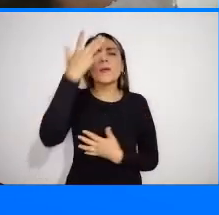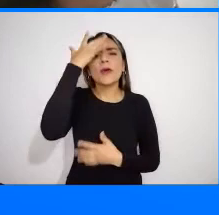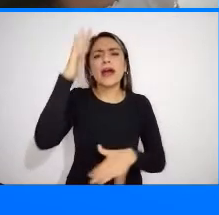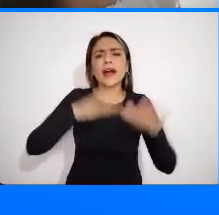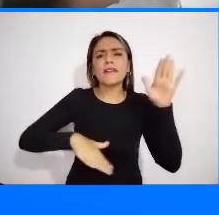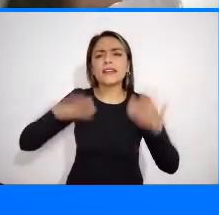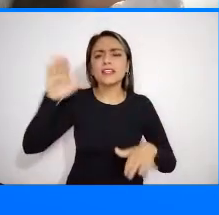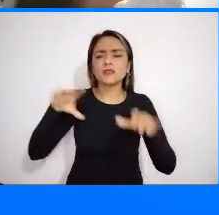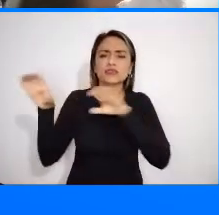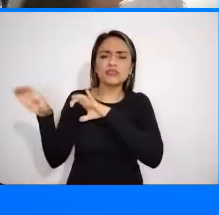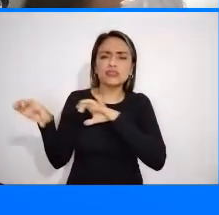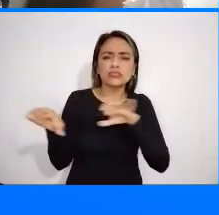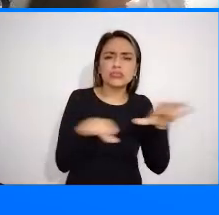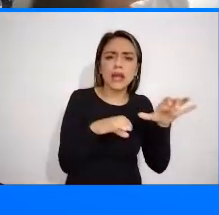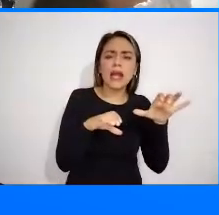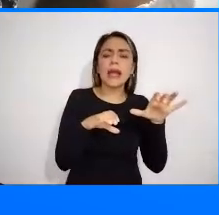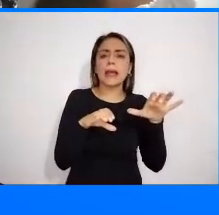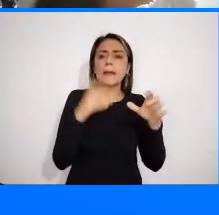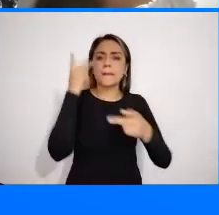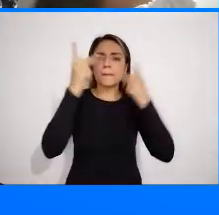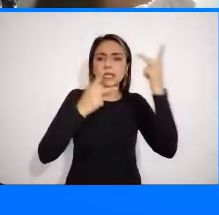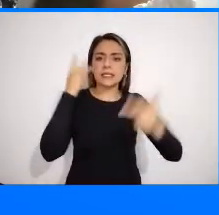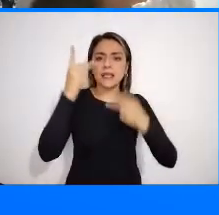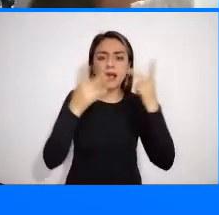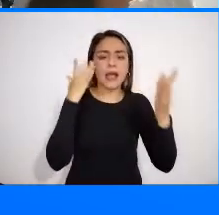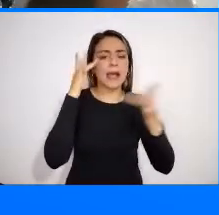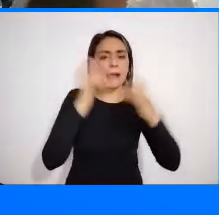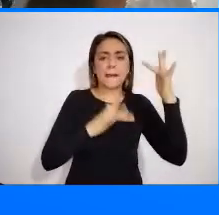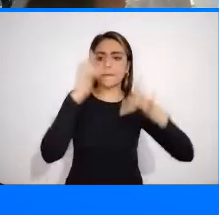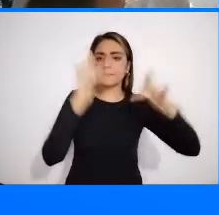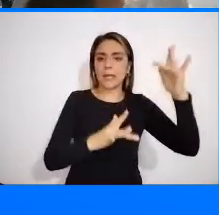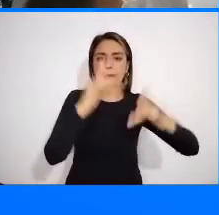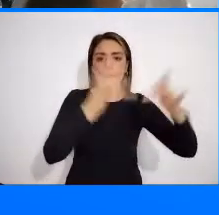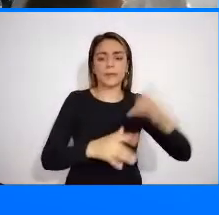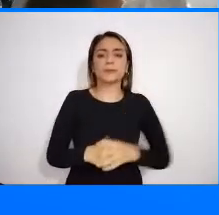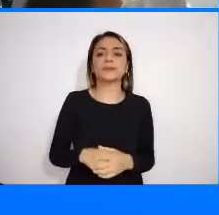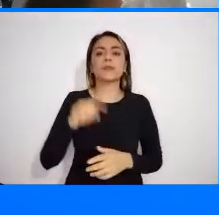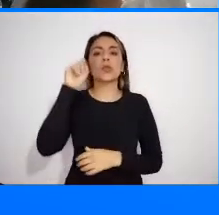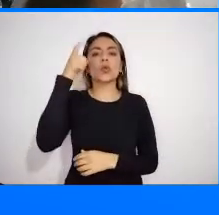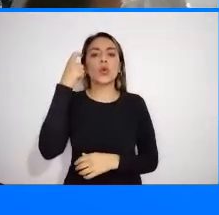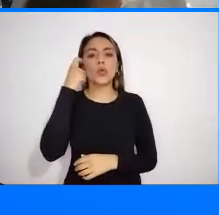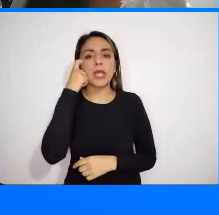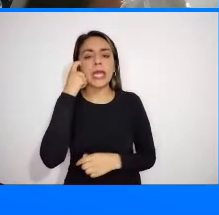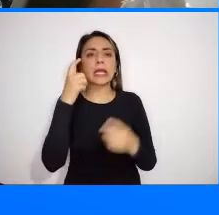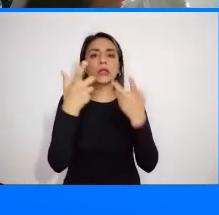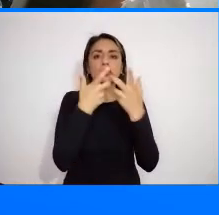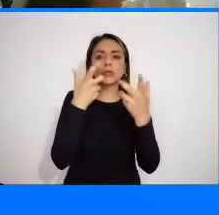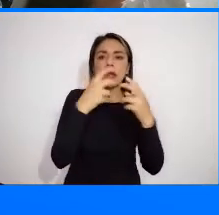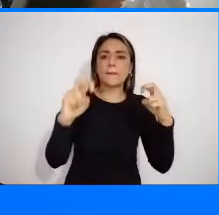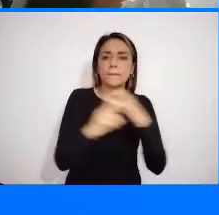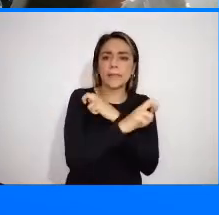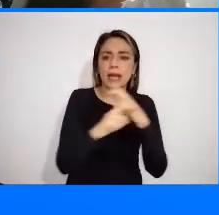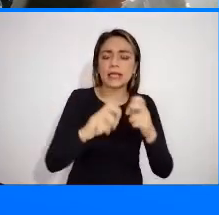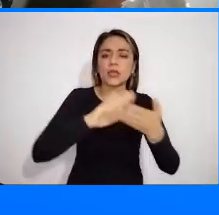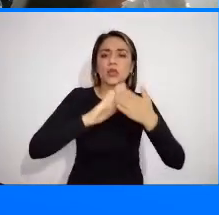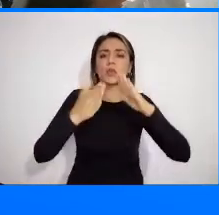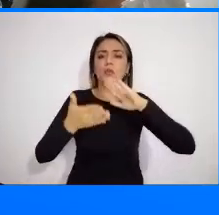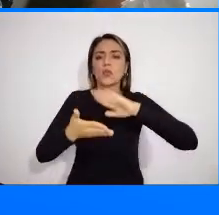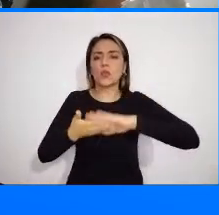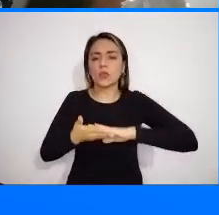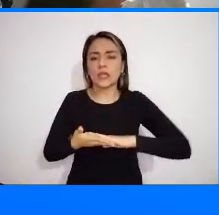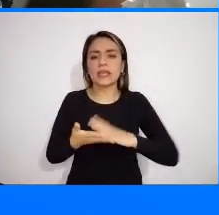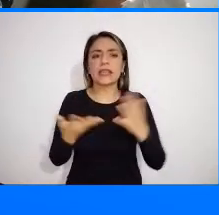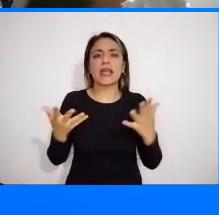los comportamientos de los visitantes pues no son los adecuados. El gobierno, el sistema de parques, las comunidades locales,